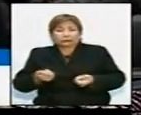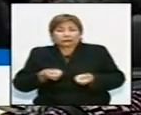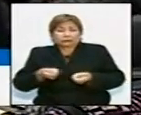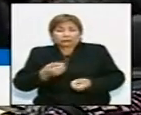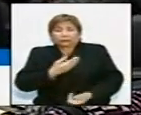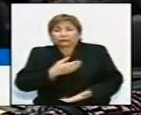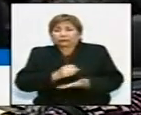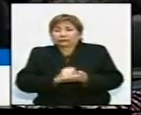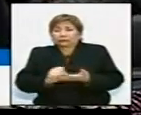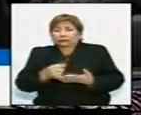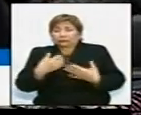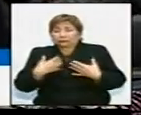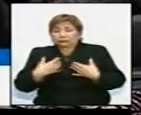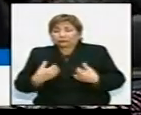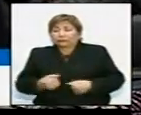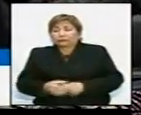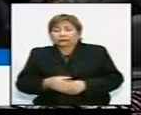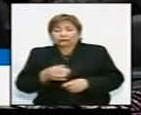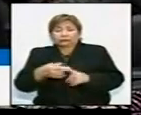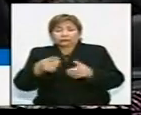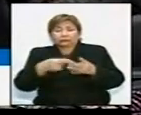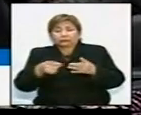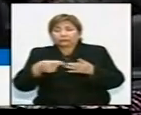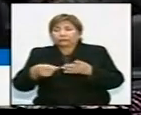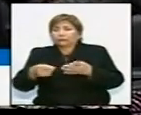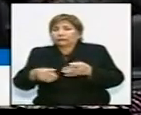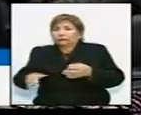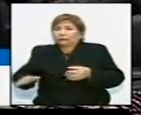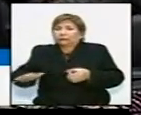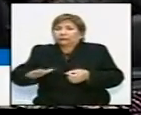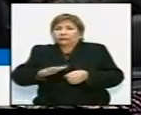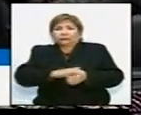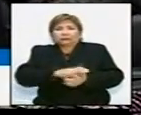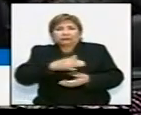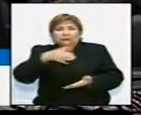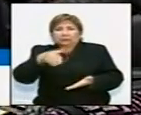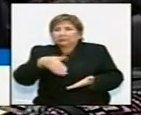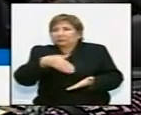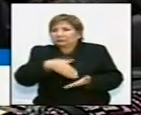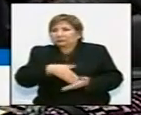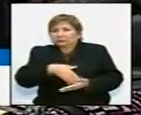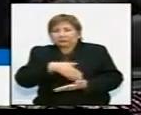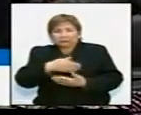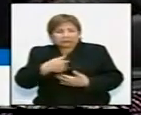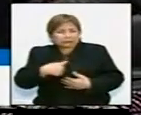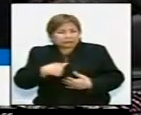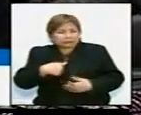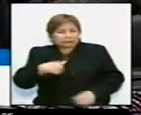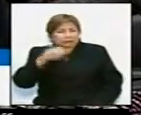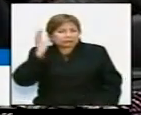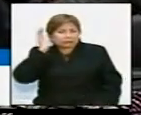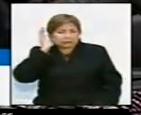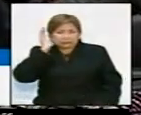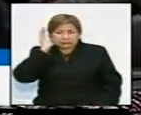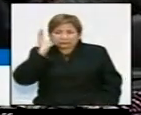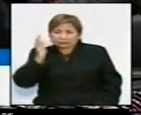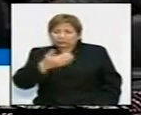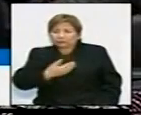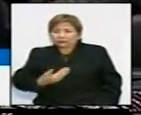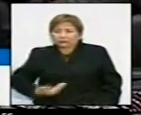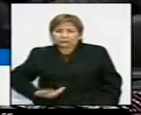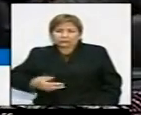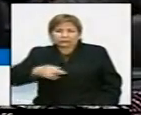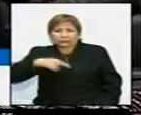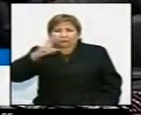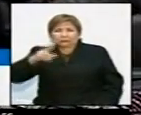salud, como muchos otros, está completamente descentralizado. Yo he escuchado a una colega que dice que los gobiernos regionales